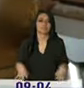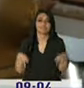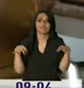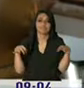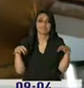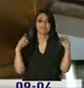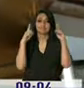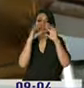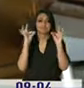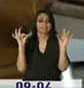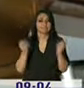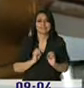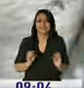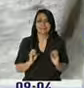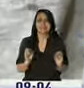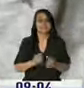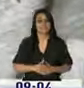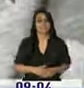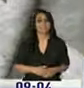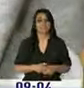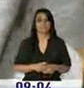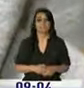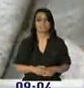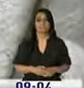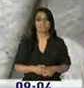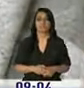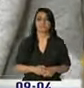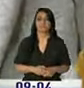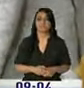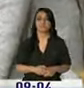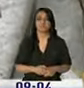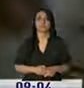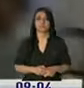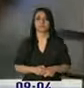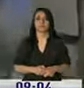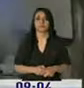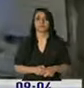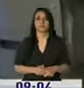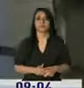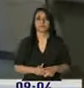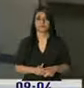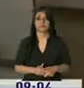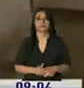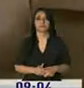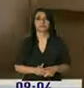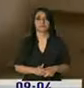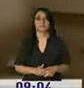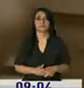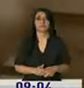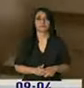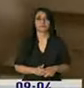ya para darse a mis hijos. En Quito, con imágenes de Luis Fernández, informó Andrea Valareso.